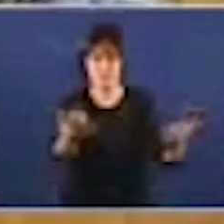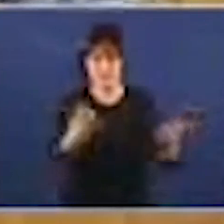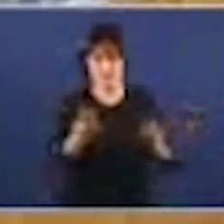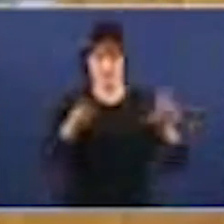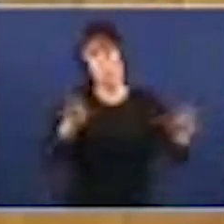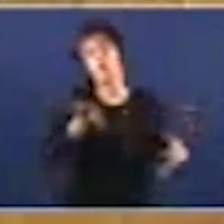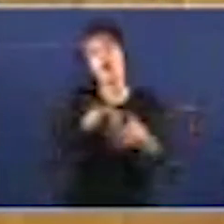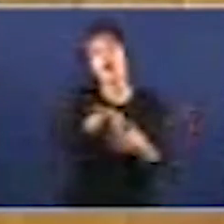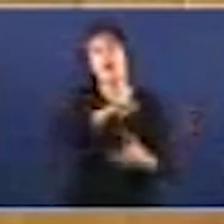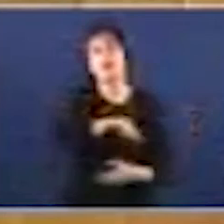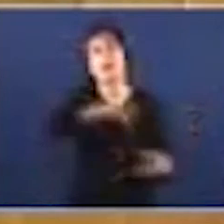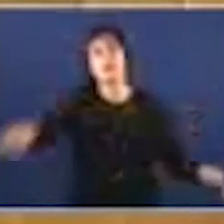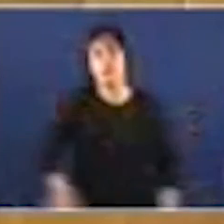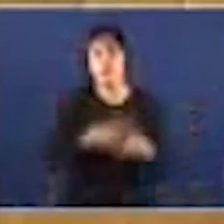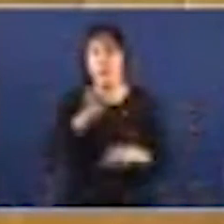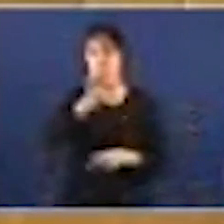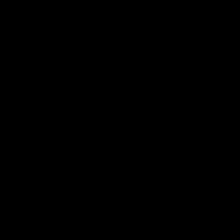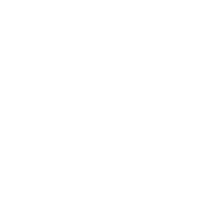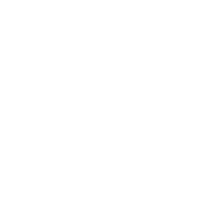honestamente democracia